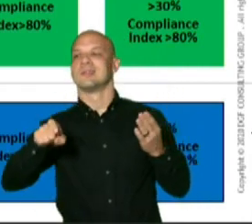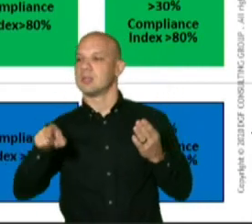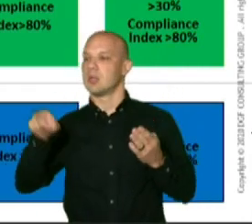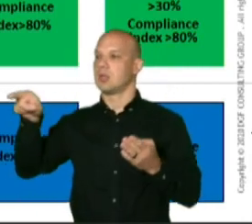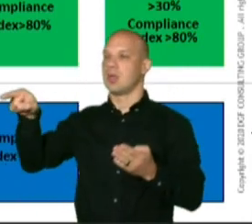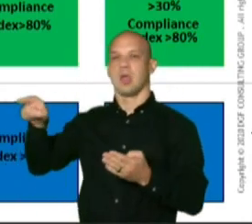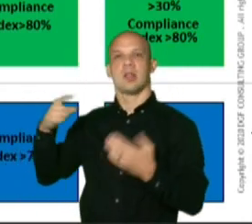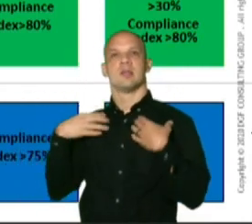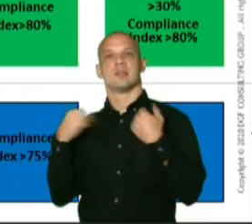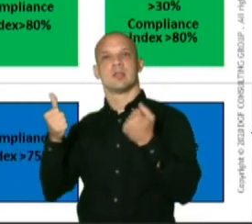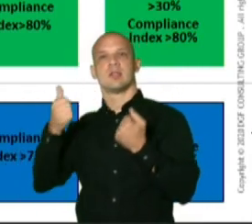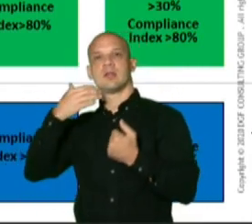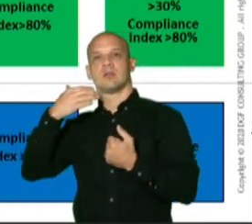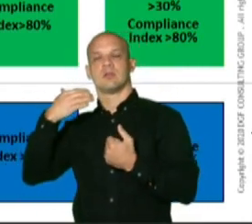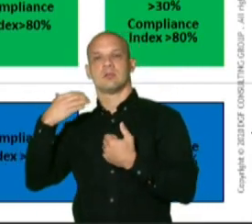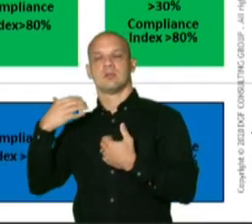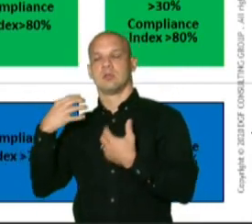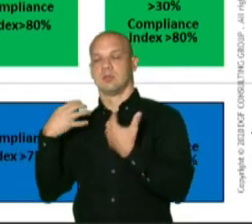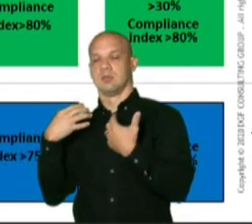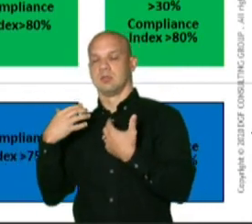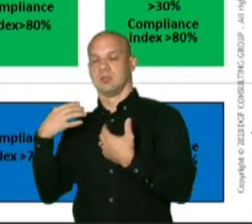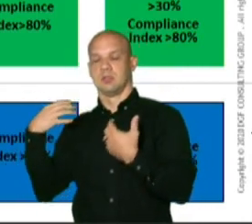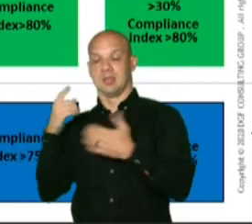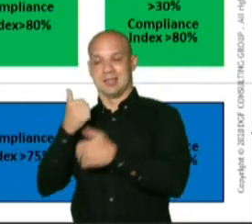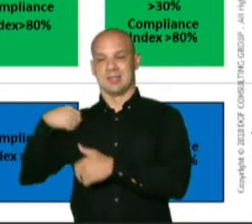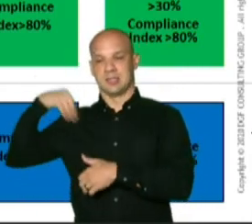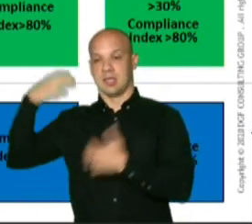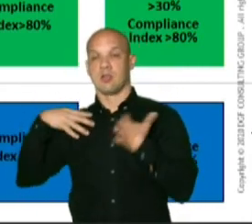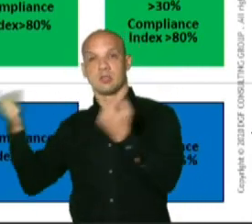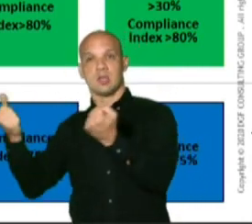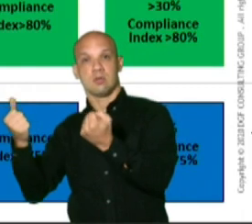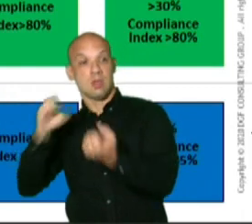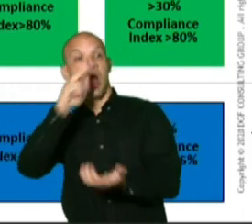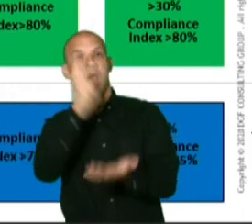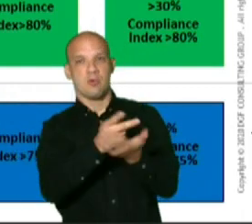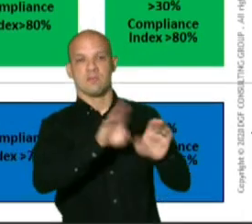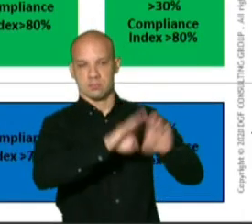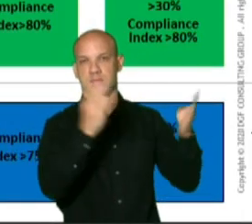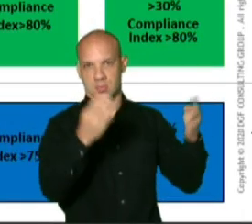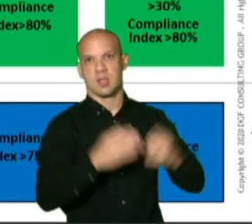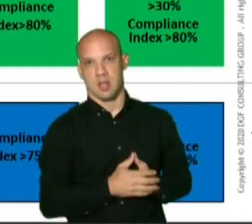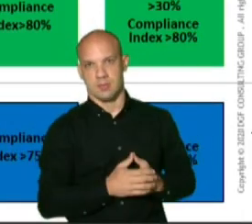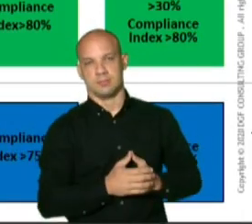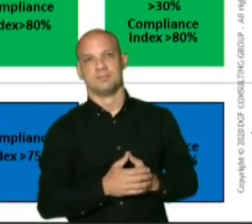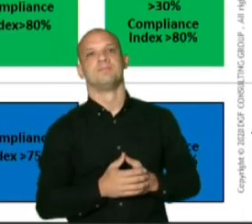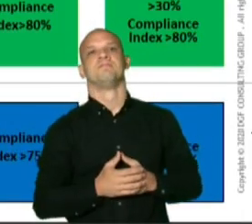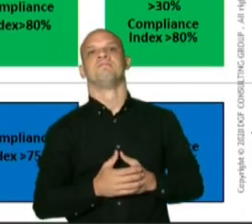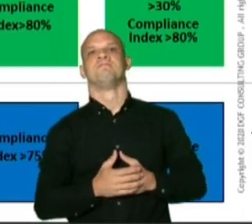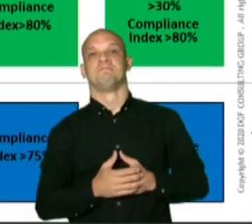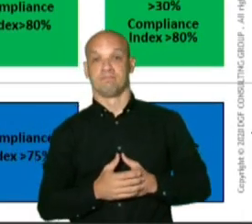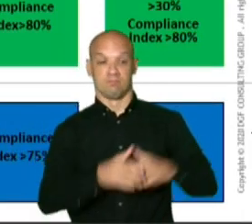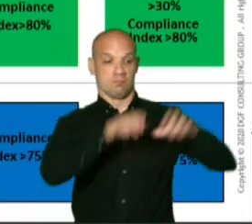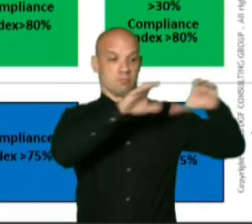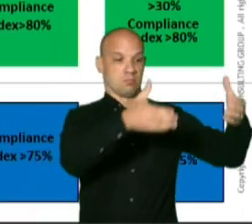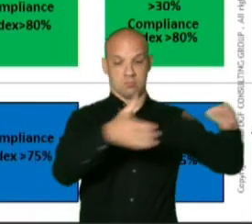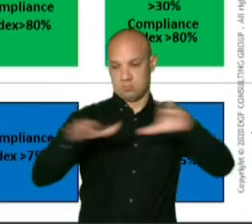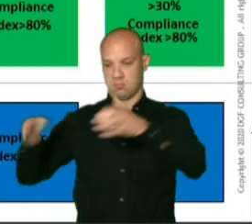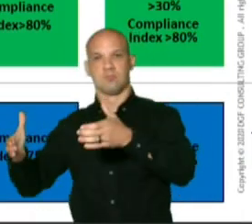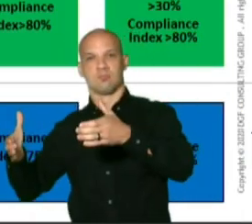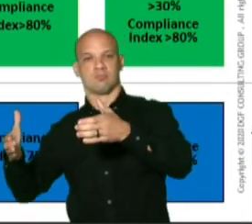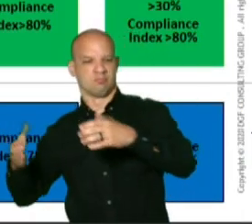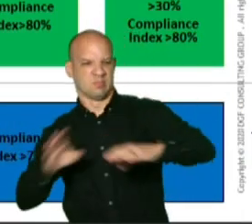criterio de cumplimiento más alto. La definición de los sectores son dos grupos principales, están agrupados todos